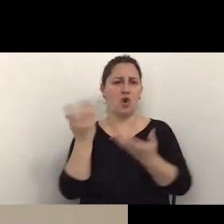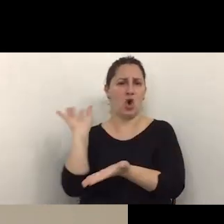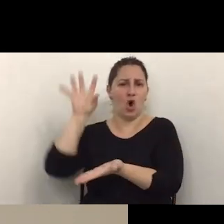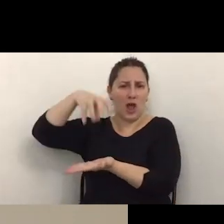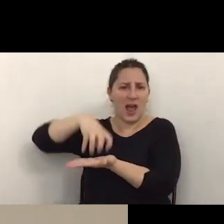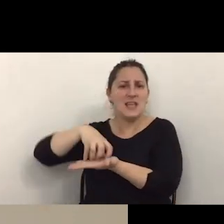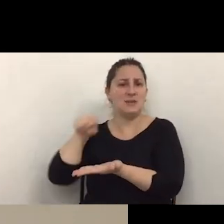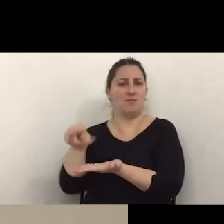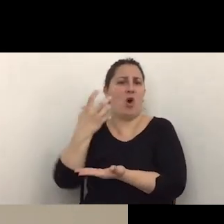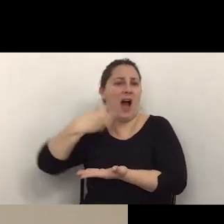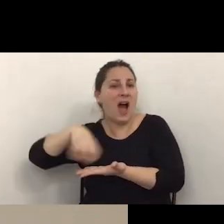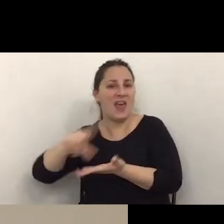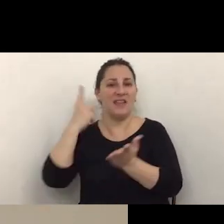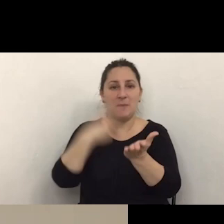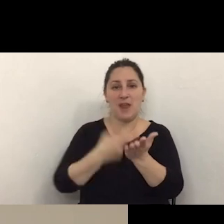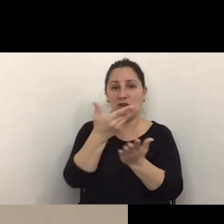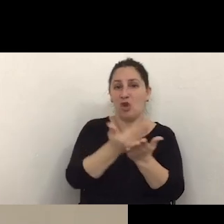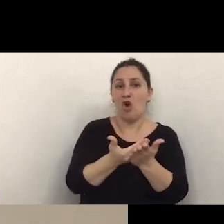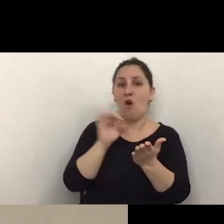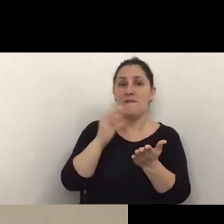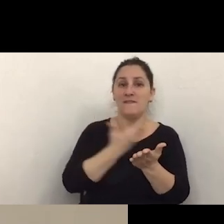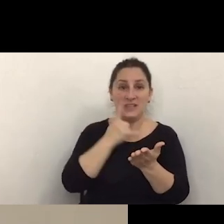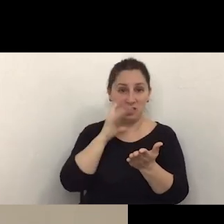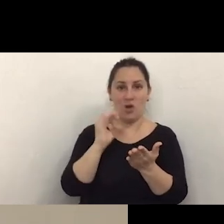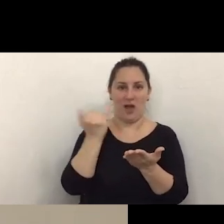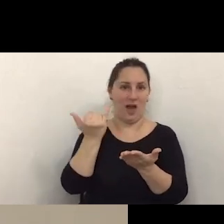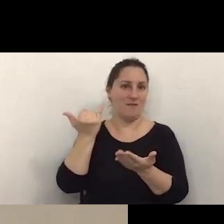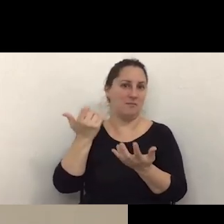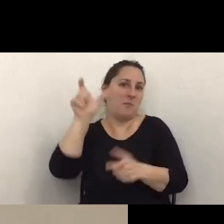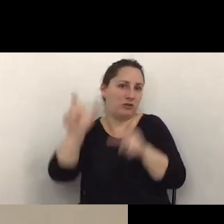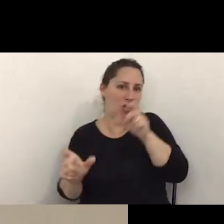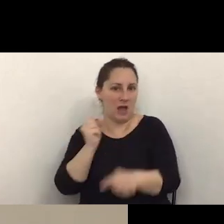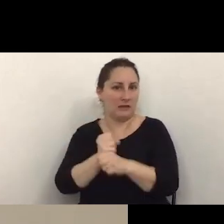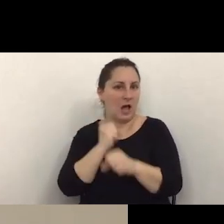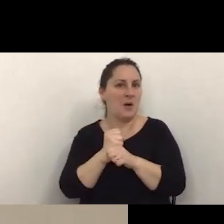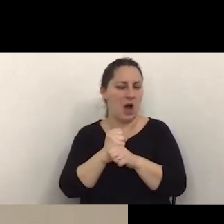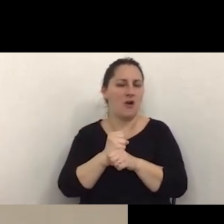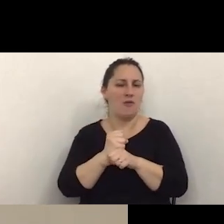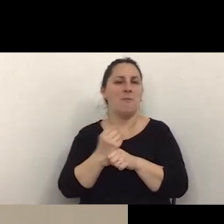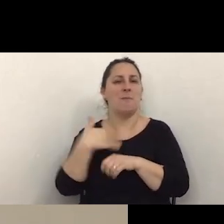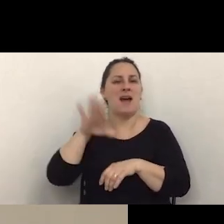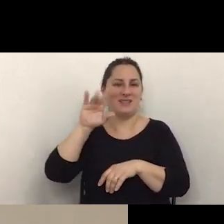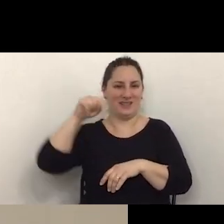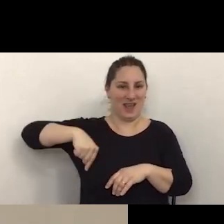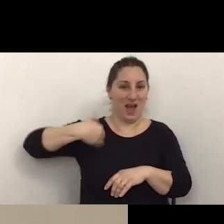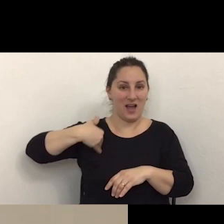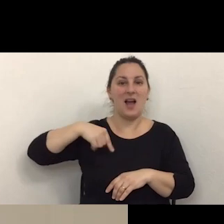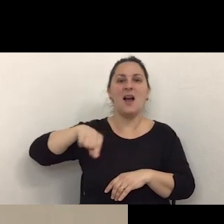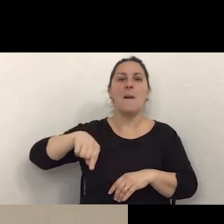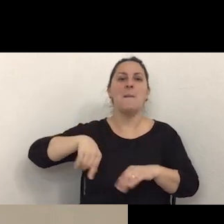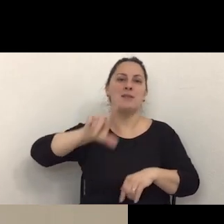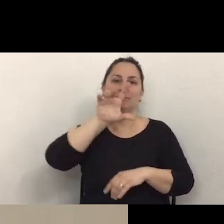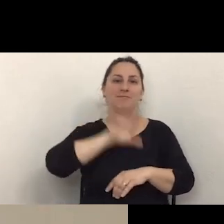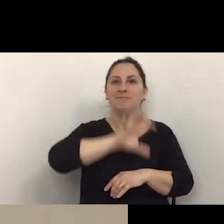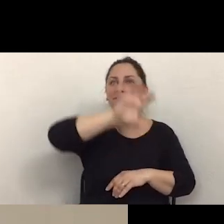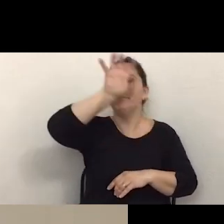organismo en el área de determinación de oficio, que realmente tenemos funcionarios, sobre todo en nacionales, tenemos, pero en todas las regiones del